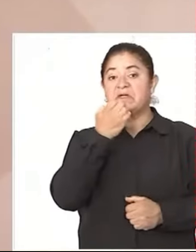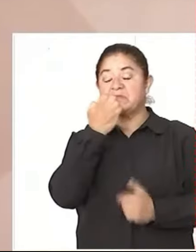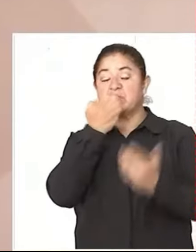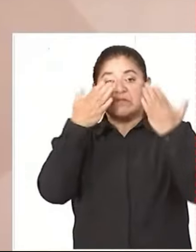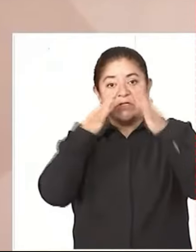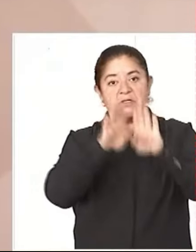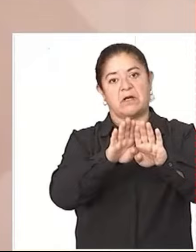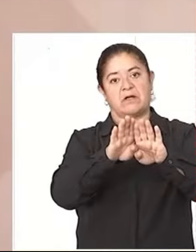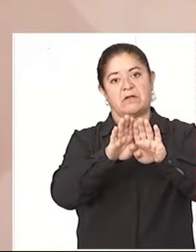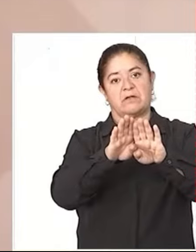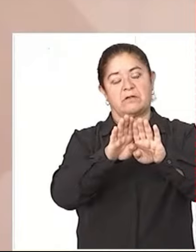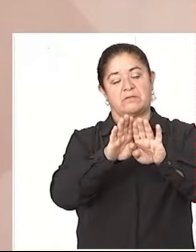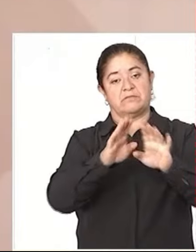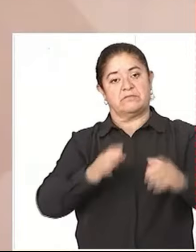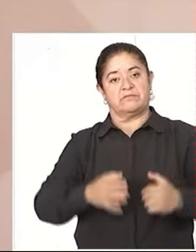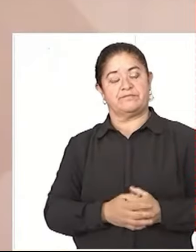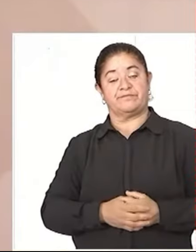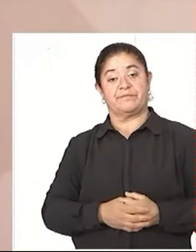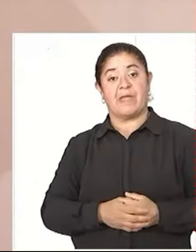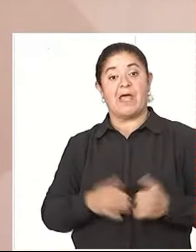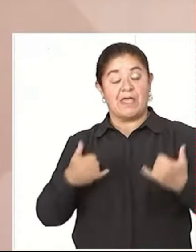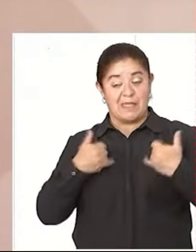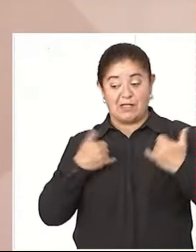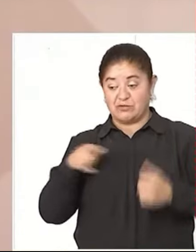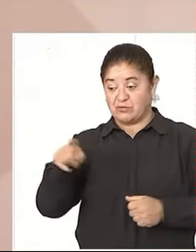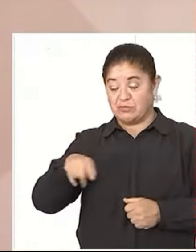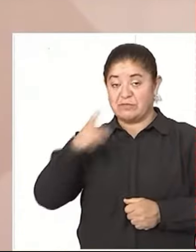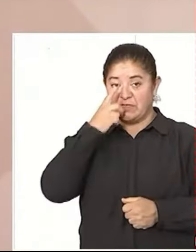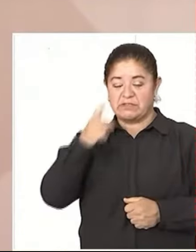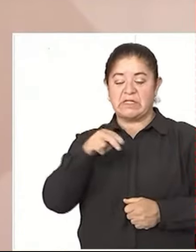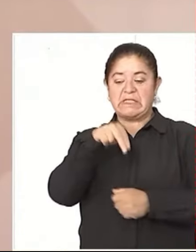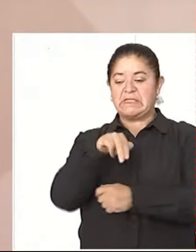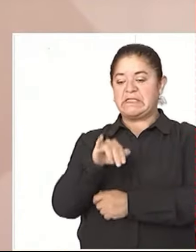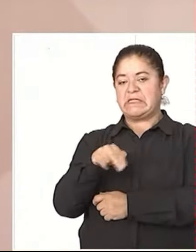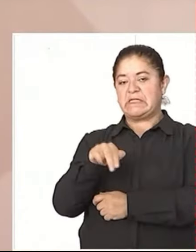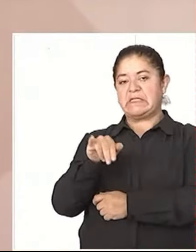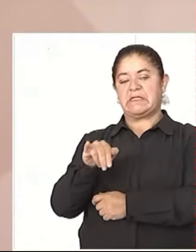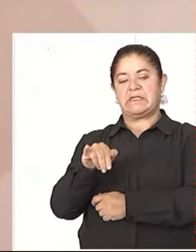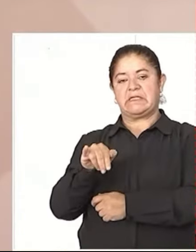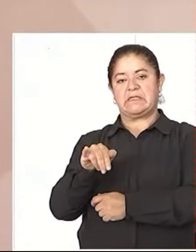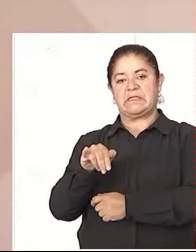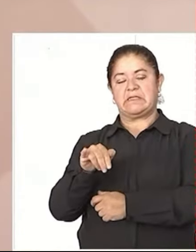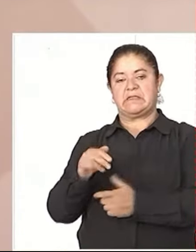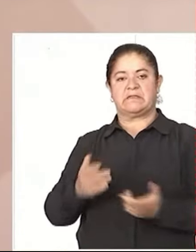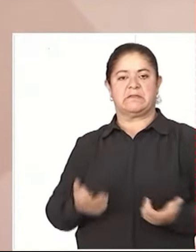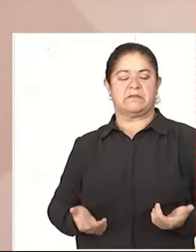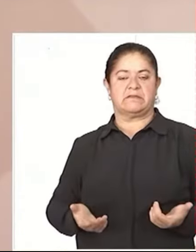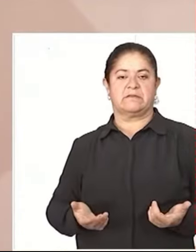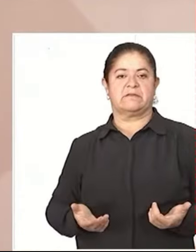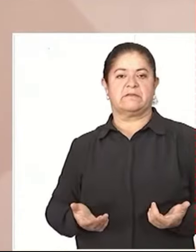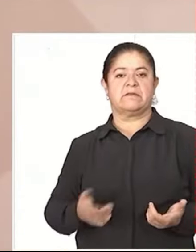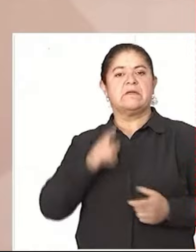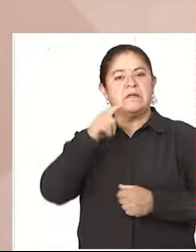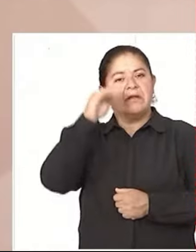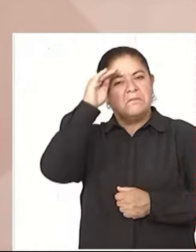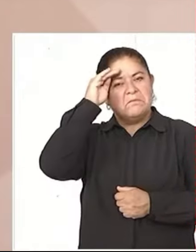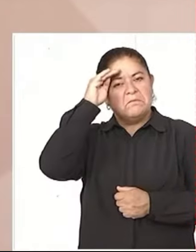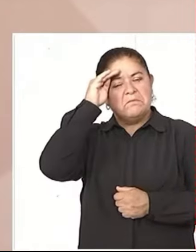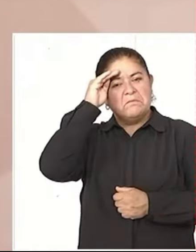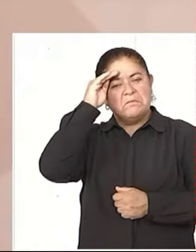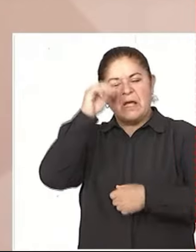próxima presidenta la doctora Claudia Sheinbaum por favor vayan dejando su me gusta en este video vayan